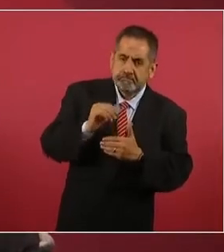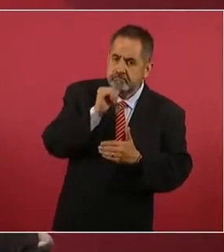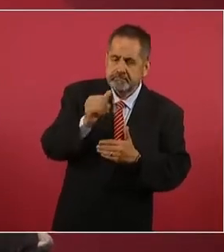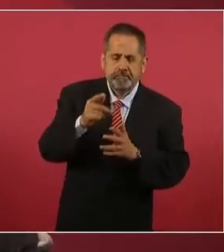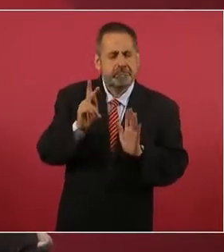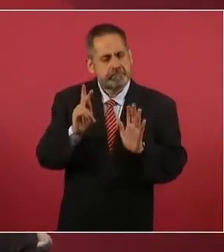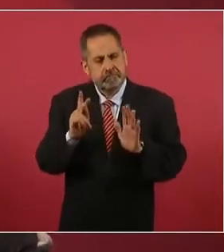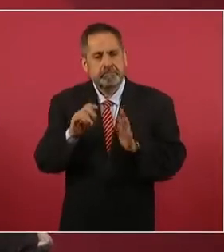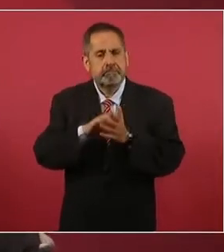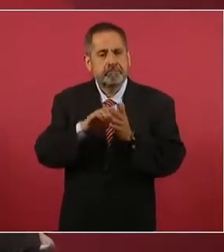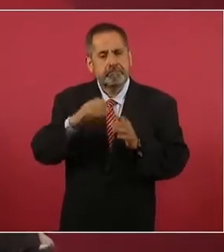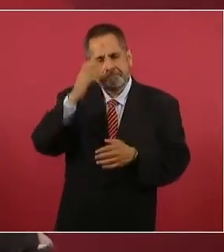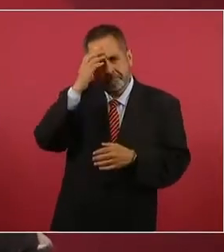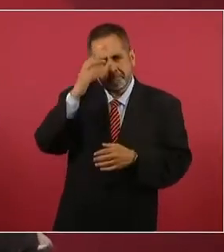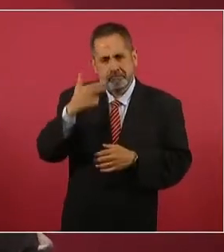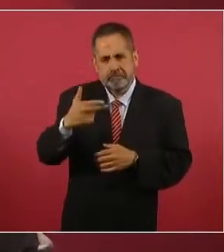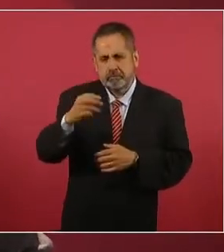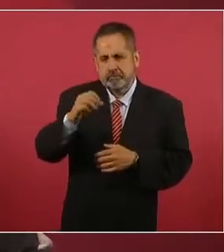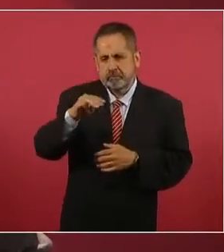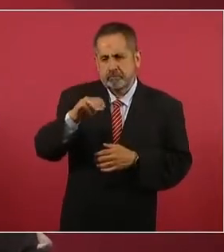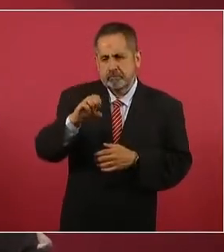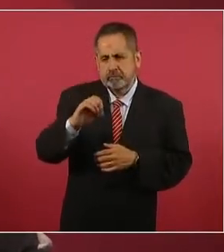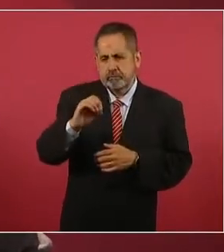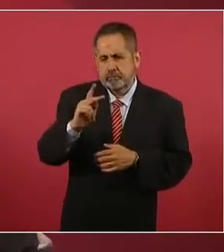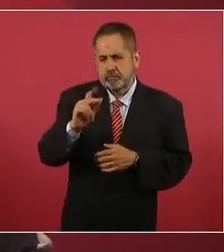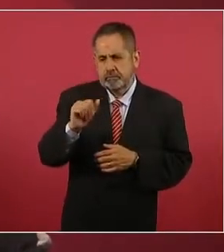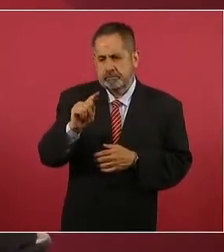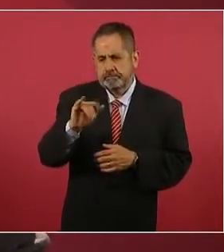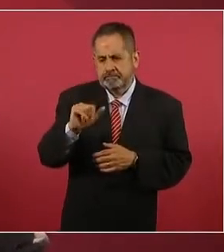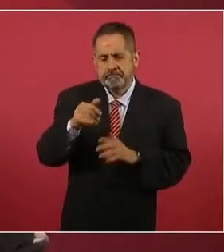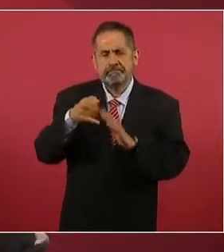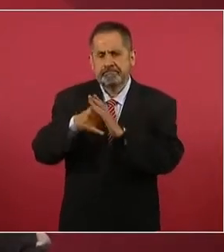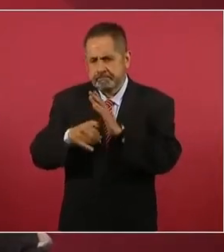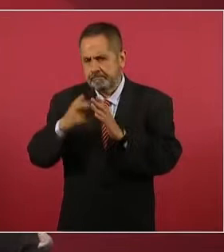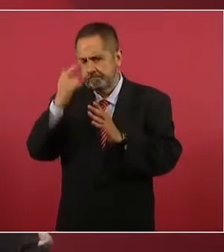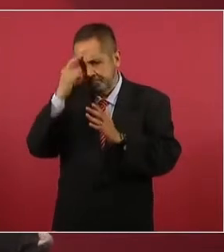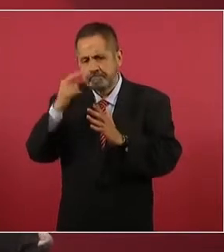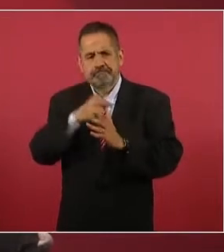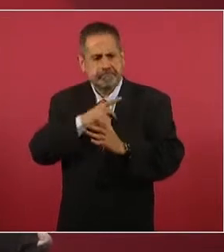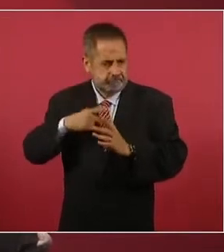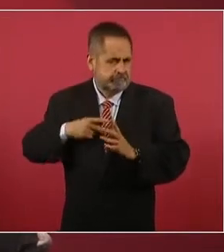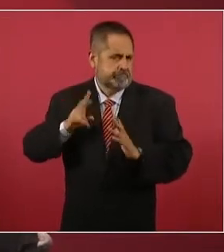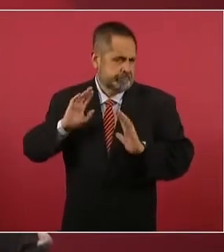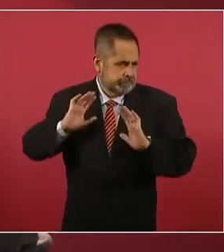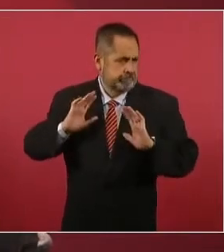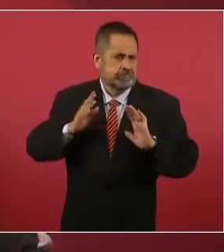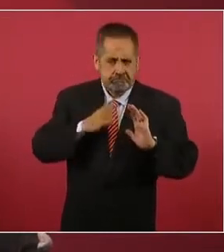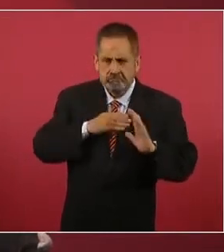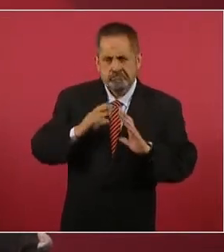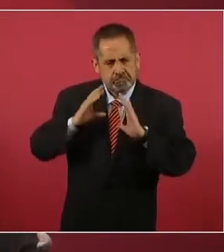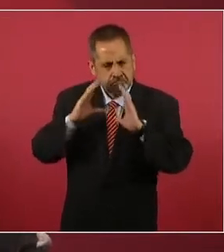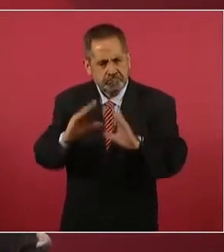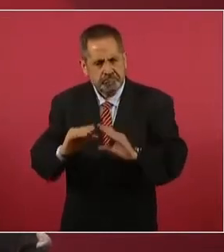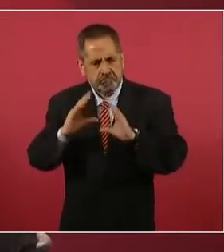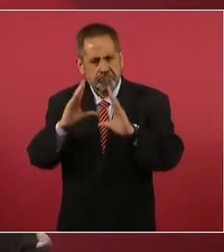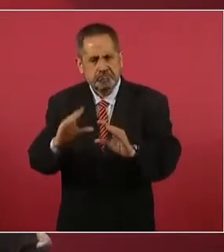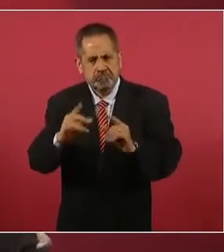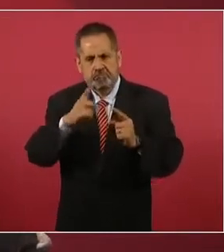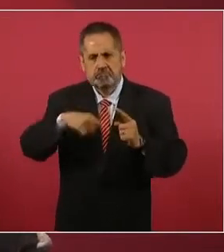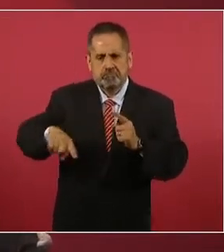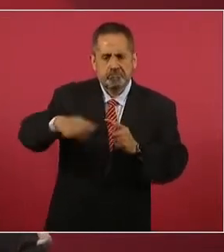la homeopatía tiene sus bases, desde luego, hay que conocerla, hay que formar o buscar que se formen